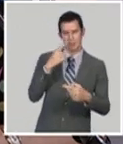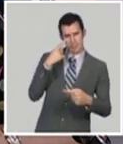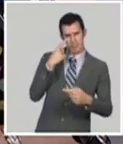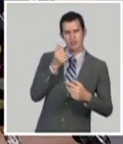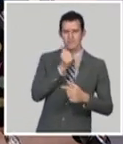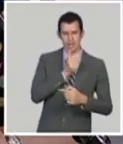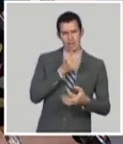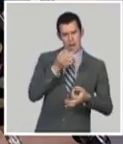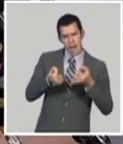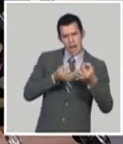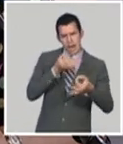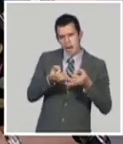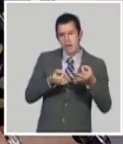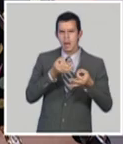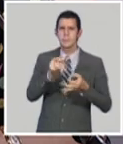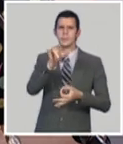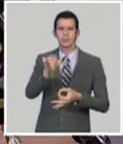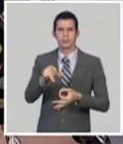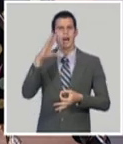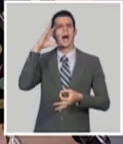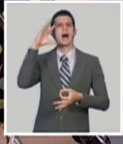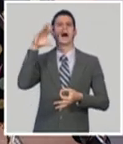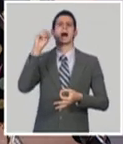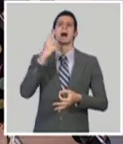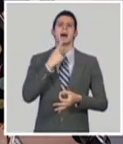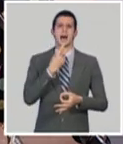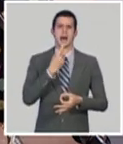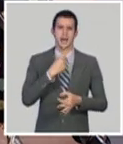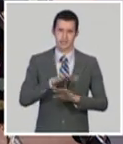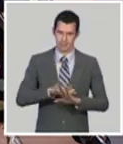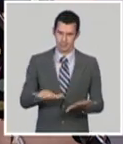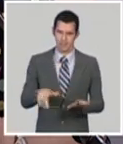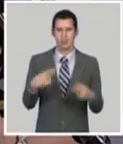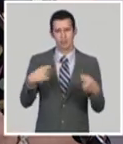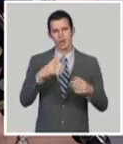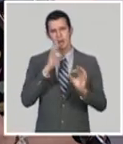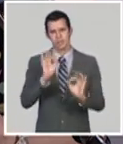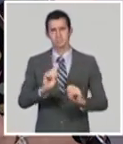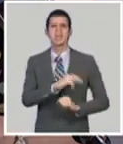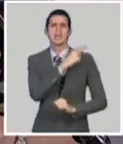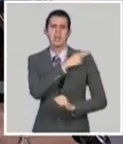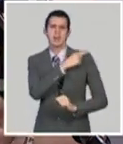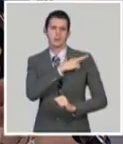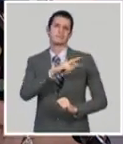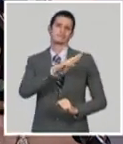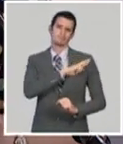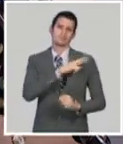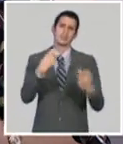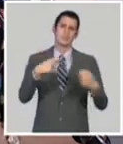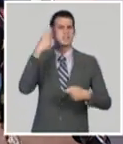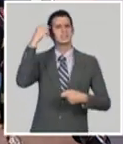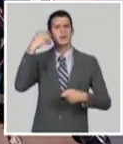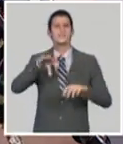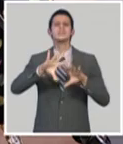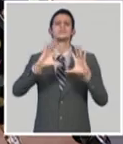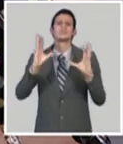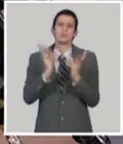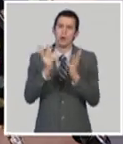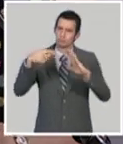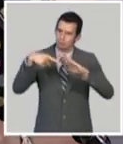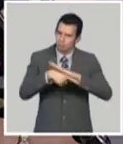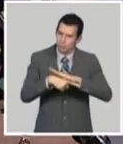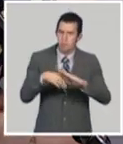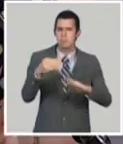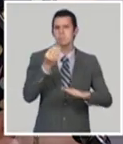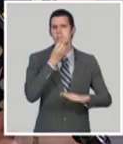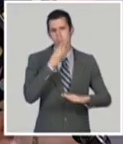población porque aún cuando realicemos las correcciones necesarias del compañero marino la explicaba